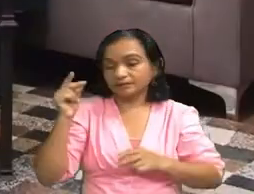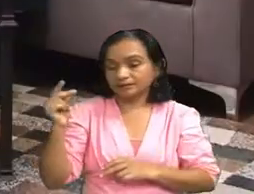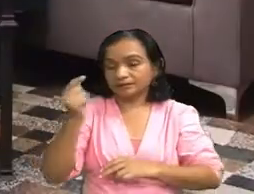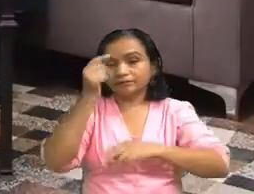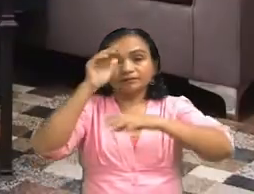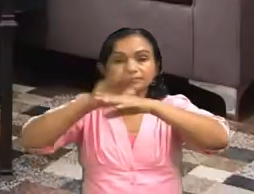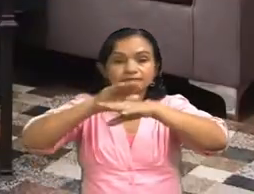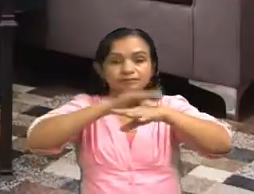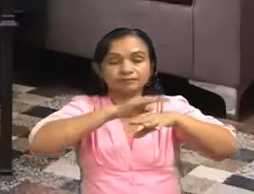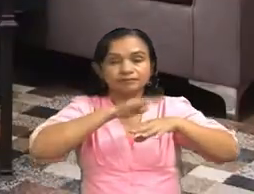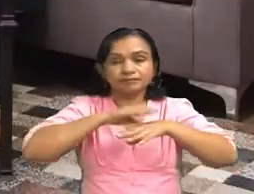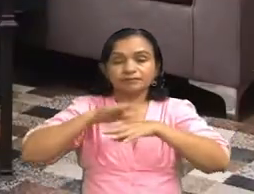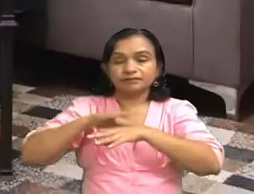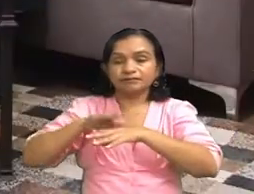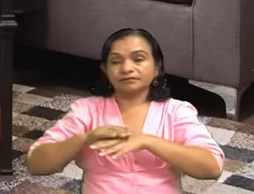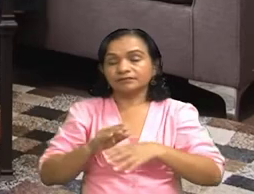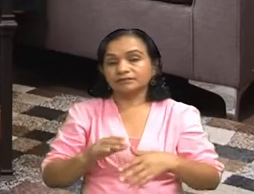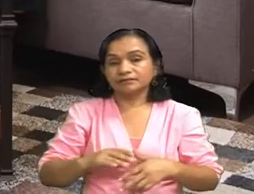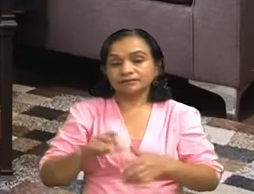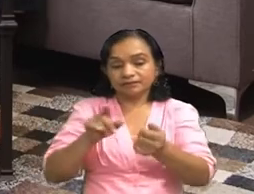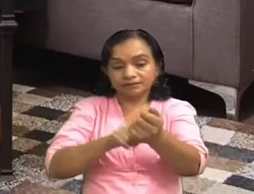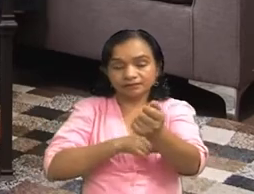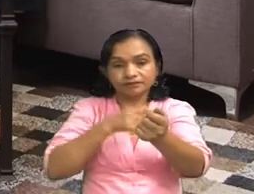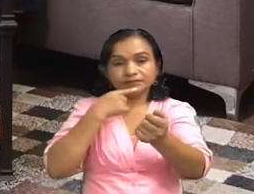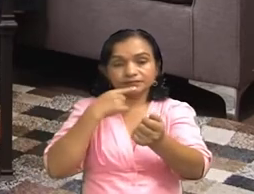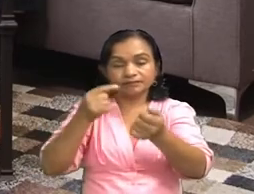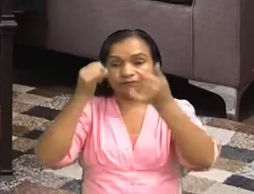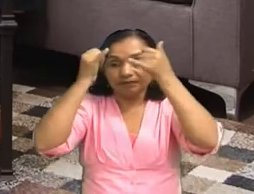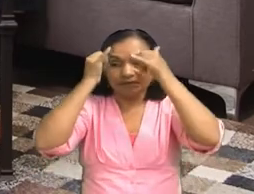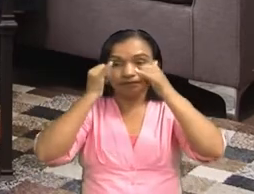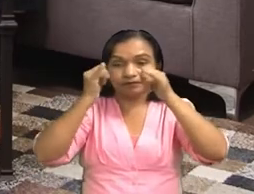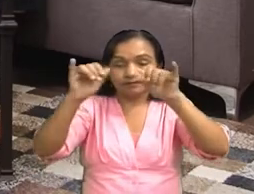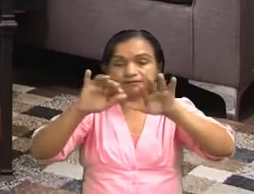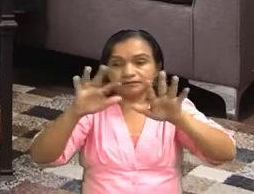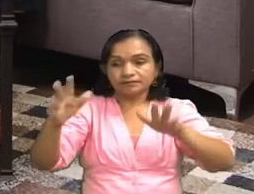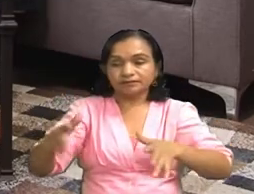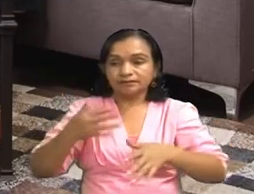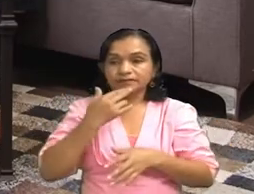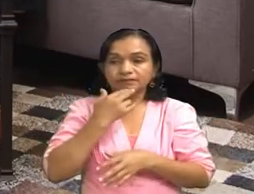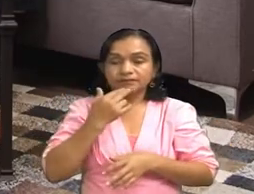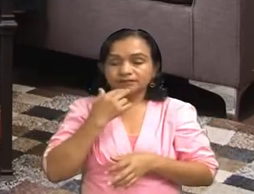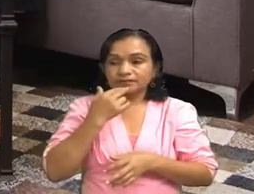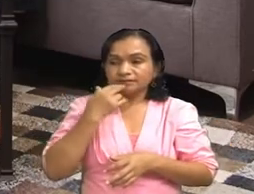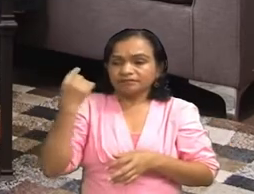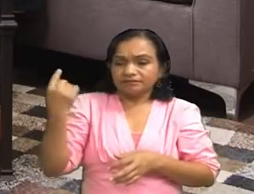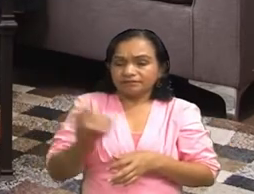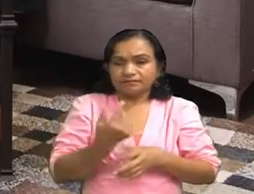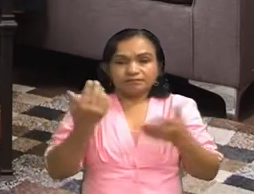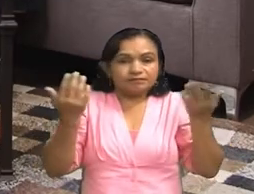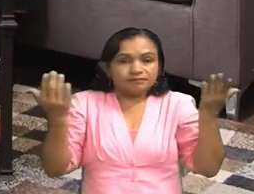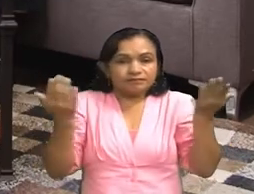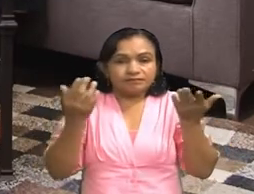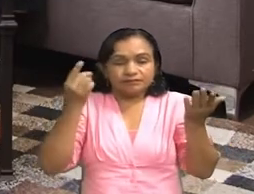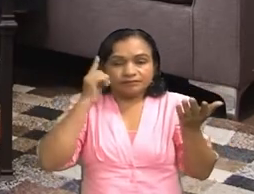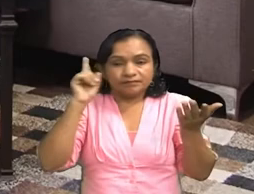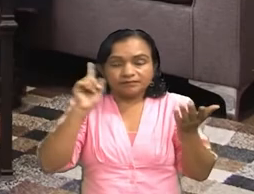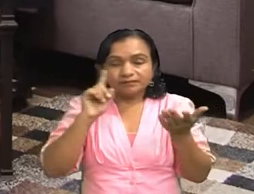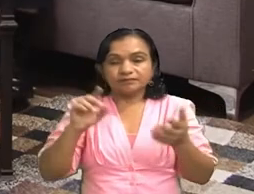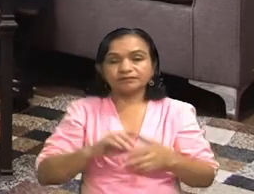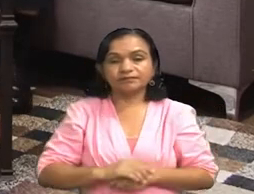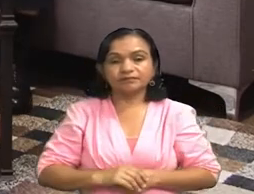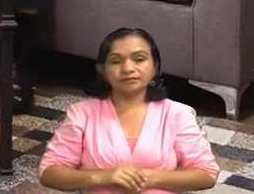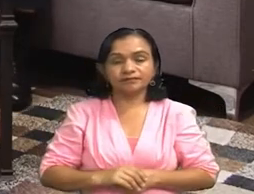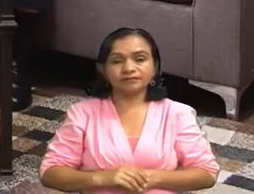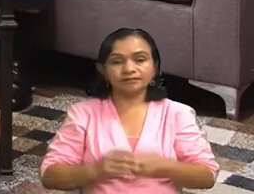inmediatamente. Tenemos un sistema de decir, hermano, mire, hay una vaca que salió de otro lado, que no, ¿cómo pasó esto? No sabemos. Y si tenemos